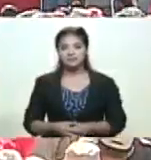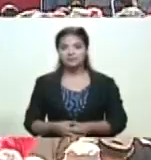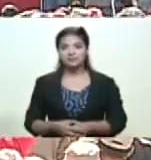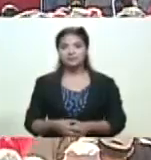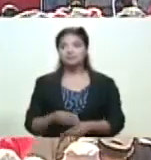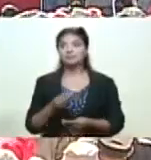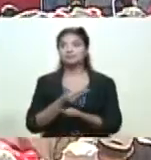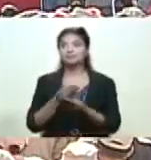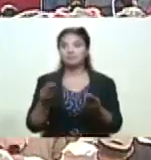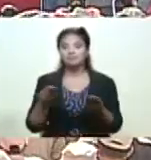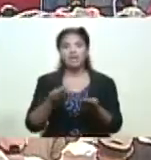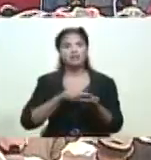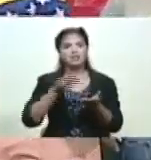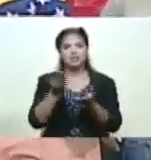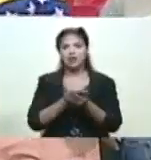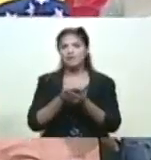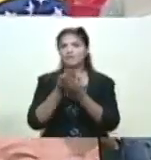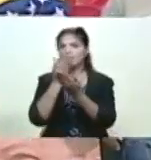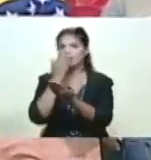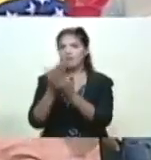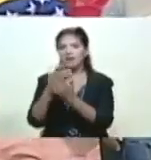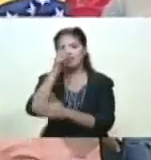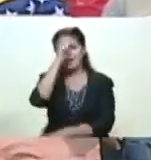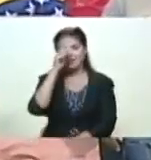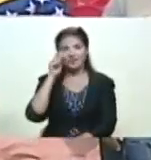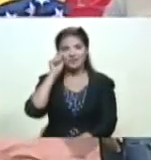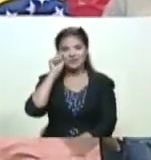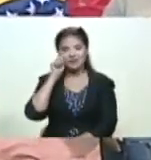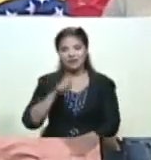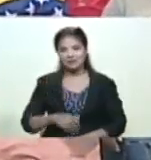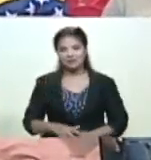Llevaron su recaudo ante Tibisay Lucena.